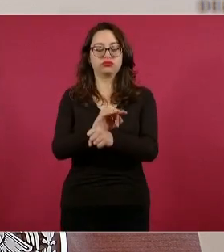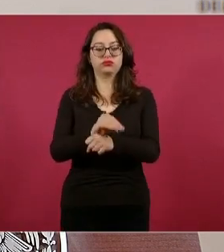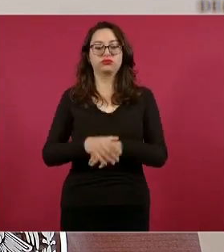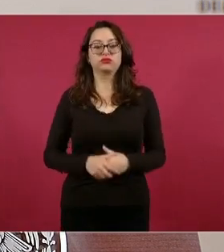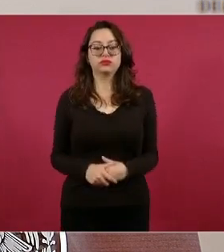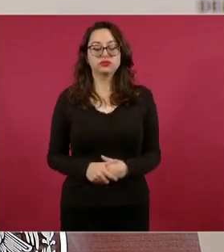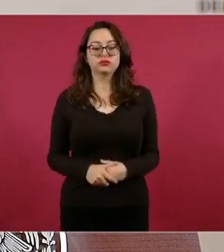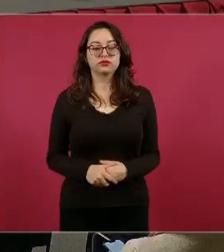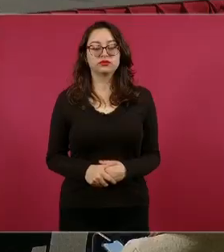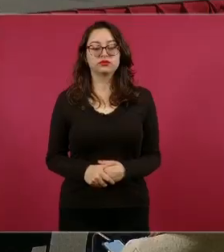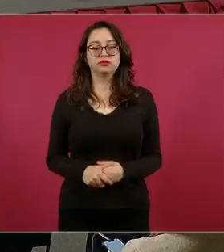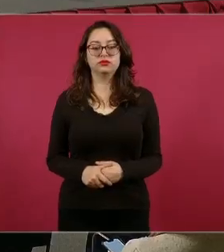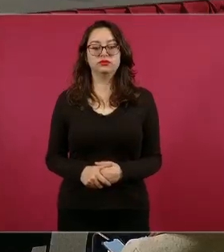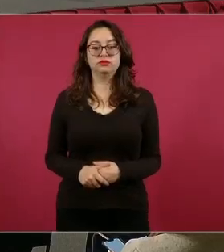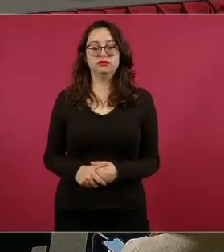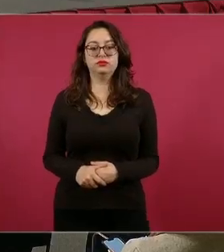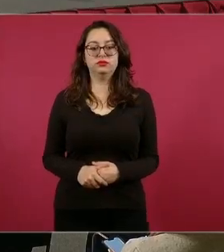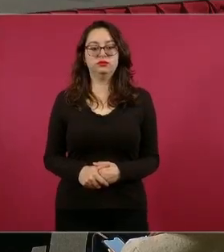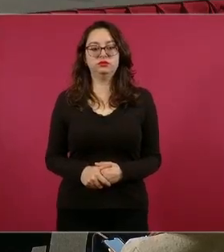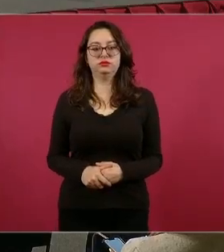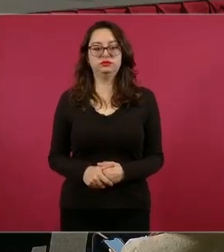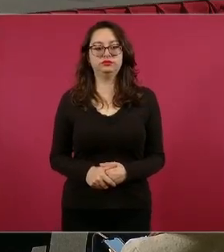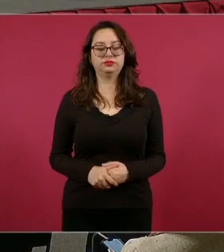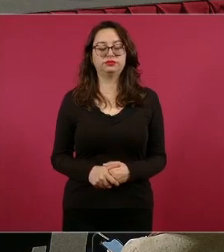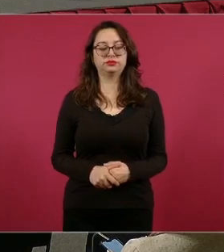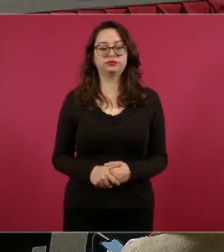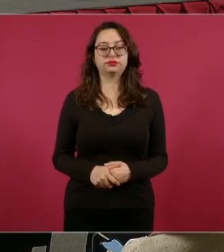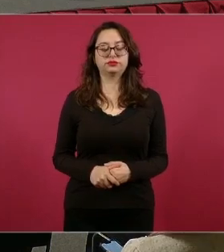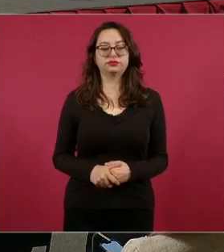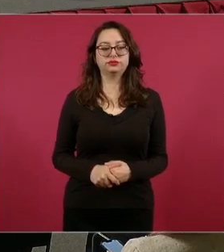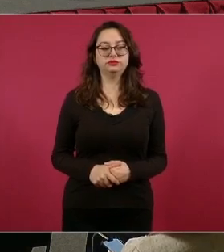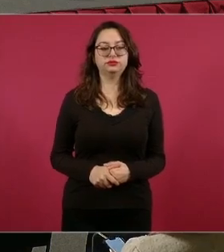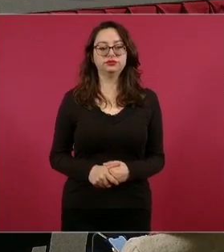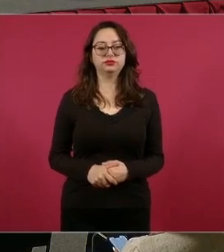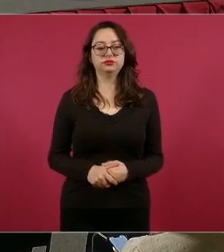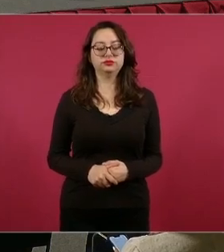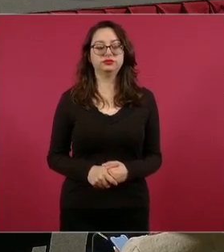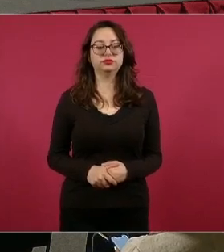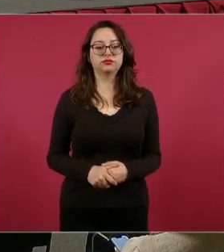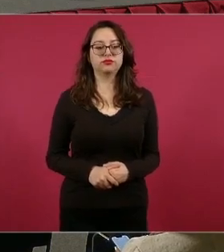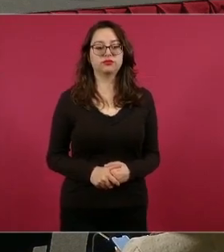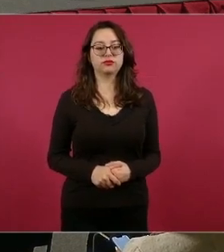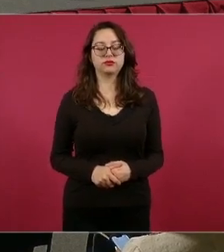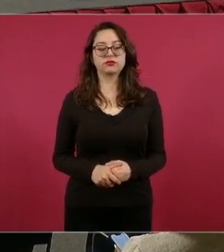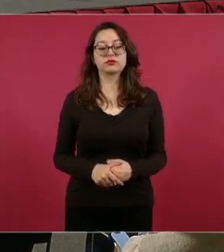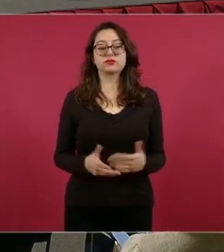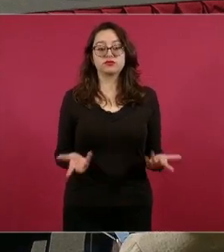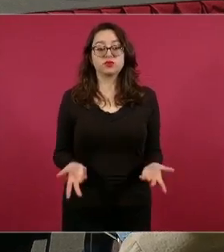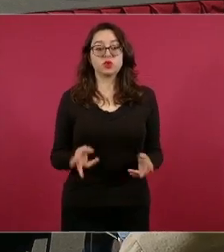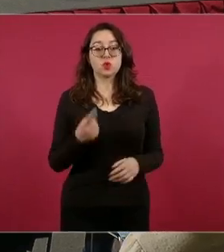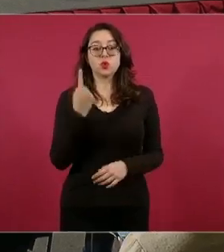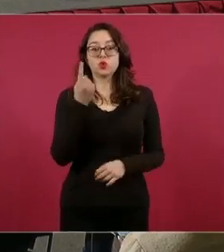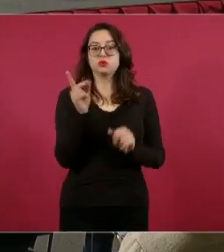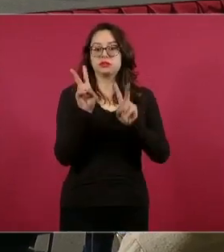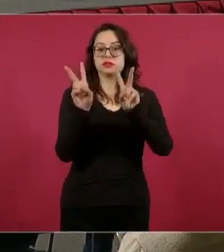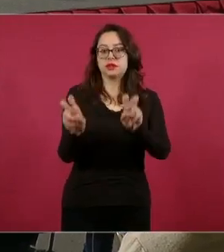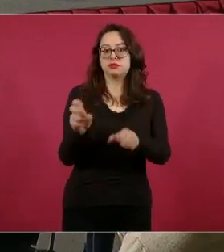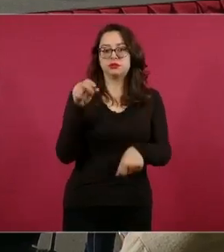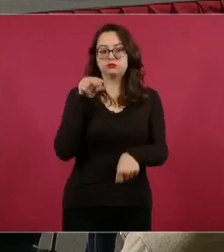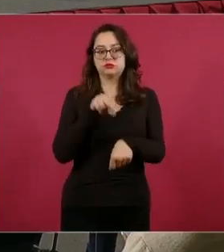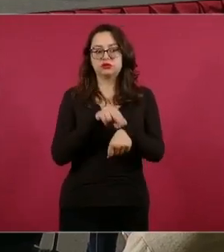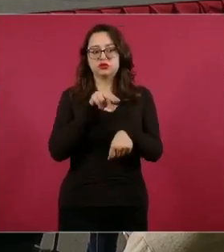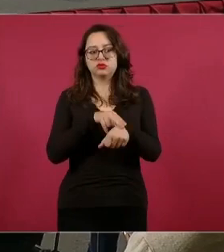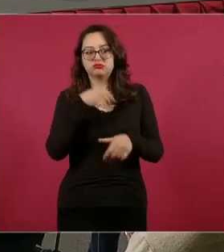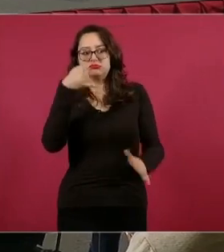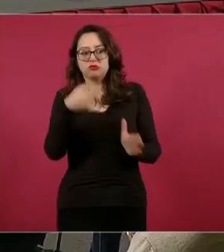ese sentido, una de las primeras cosas, si me permiten. el tema de los médicos especialistas. Durante mucho